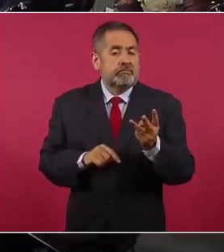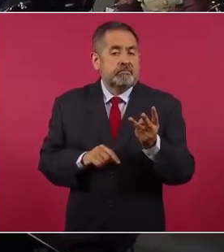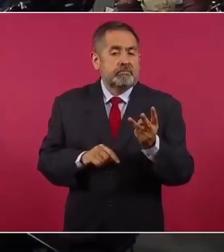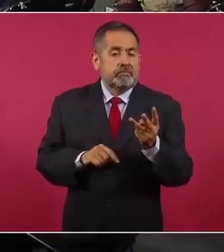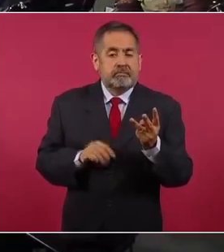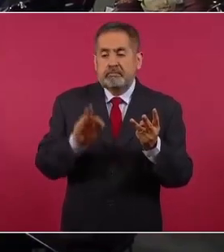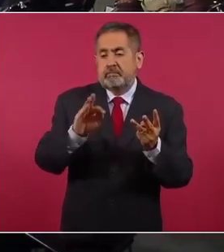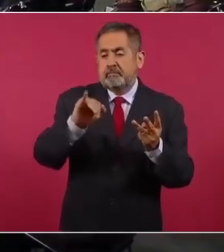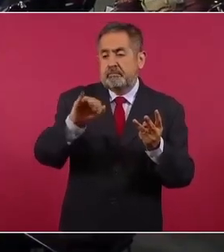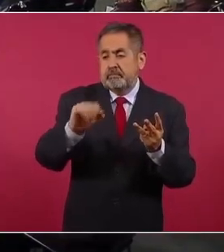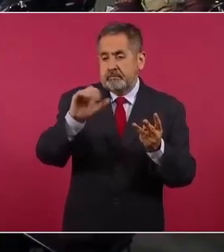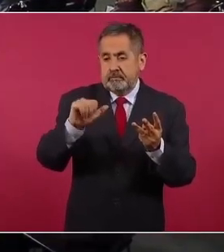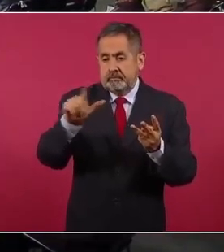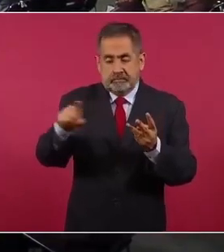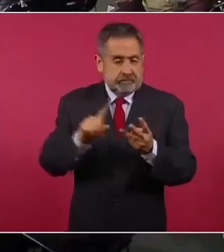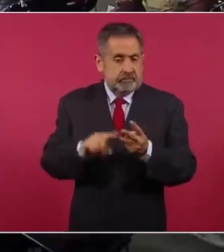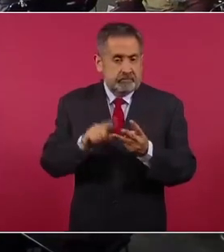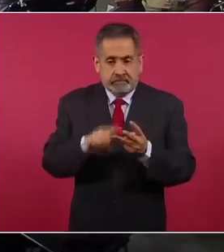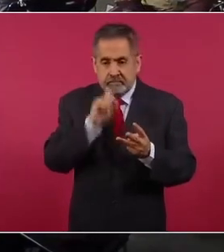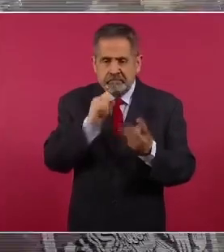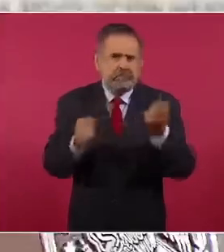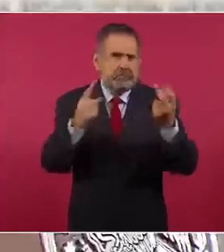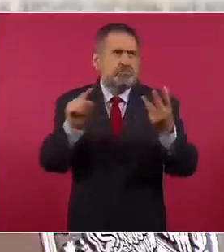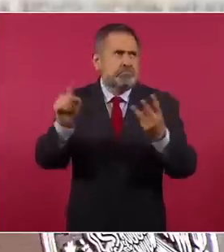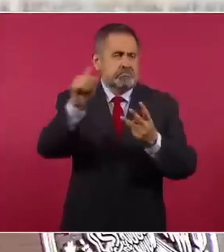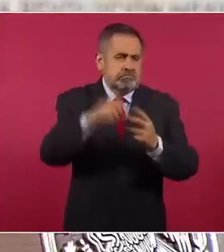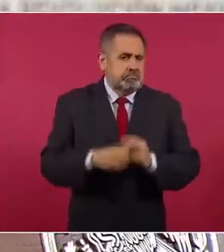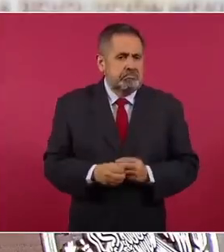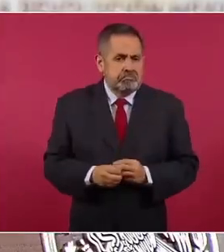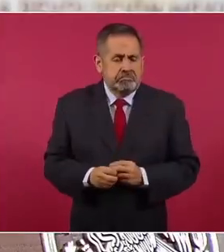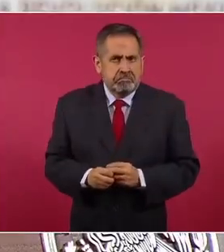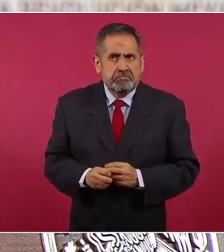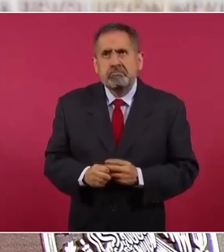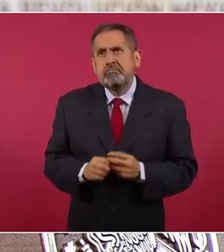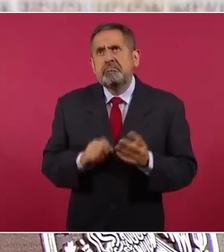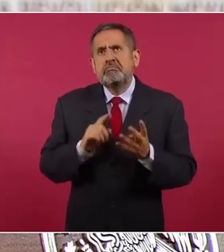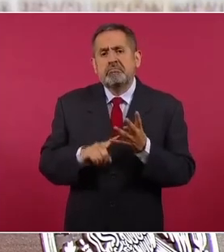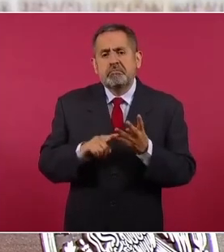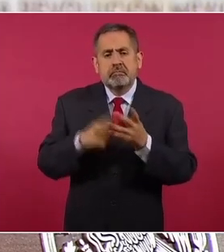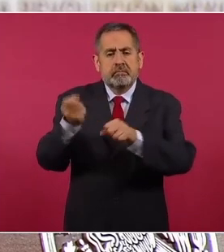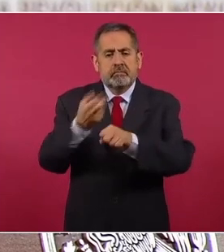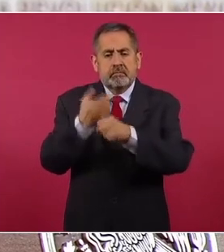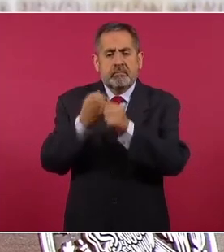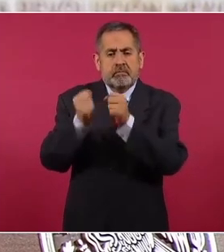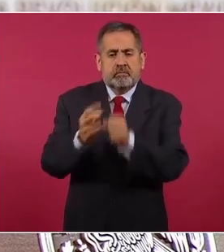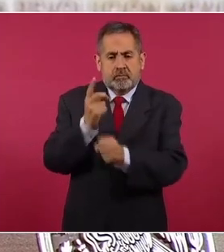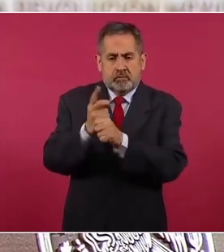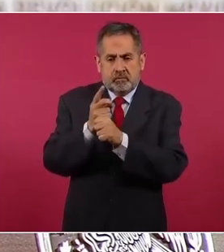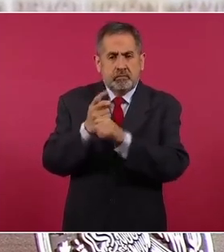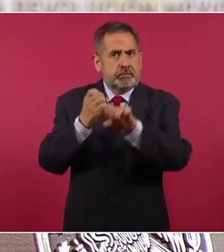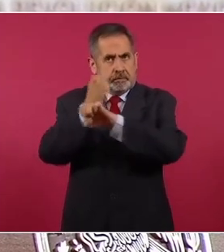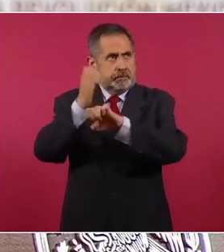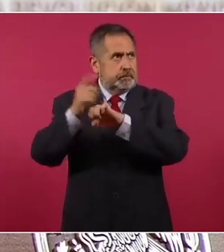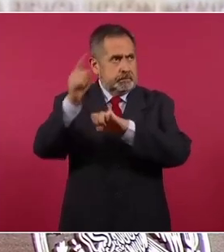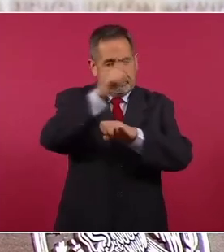el fiscal, en algunos casos, el secretario de Seguridad Pública,